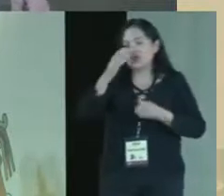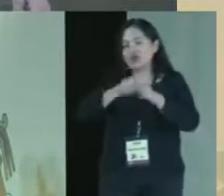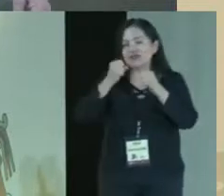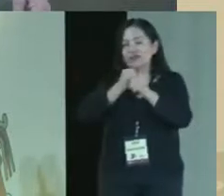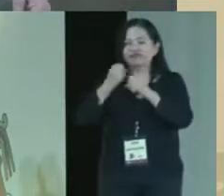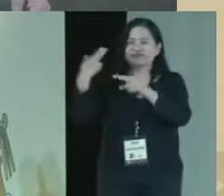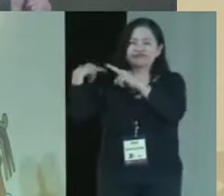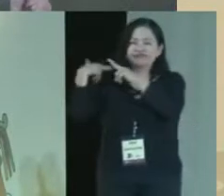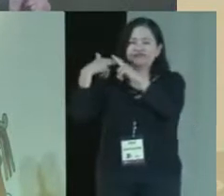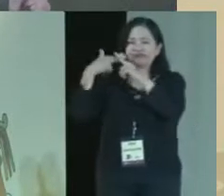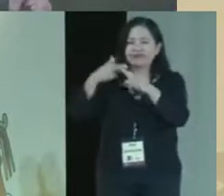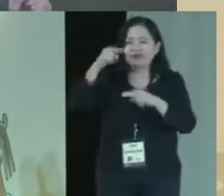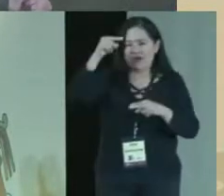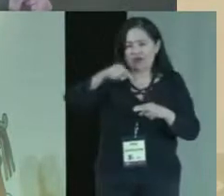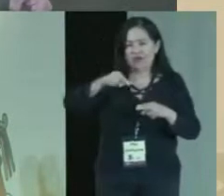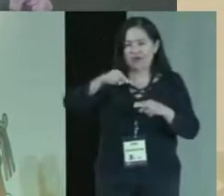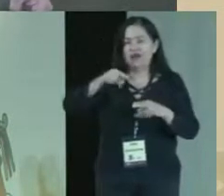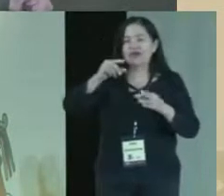que ha sido